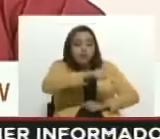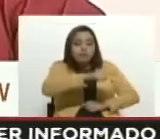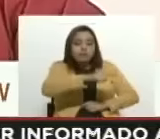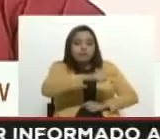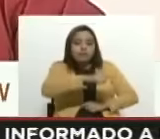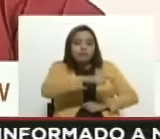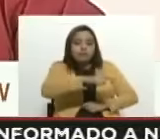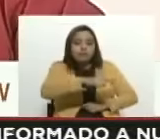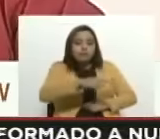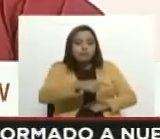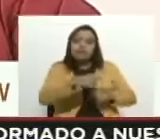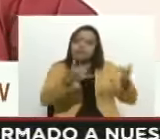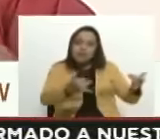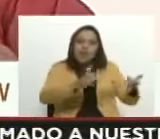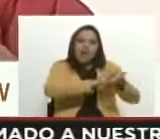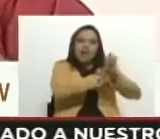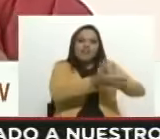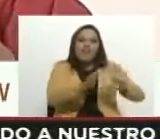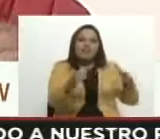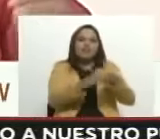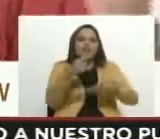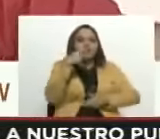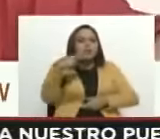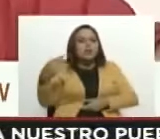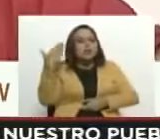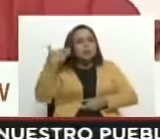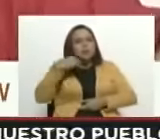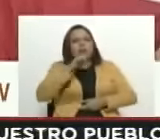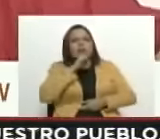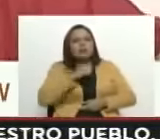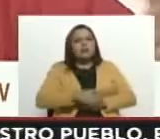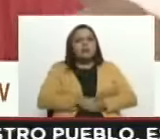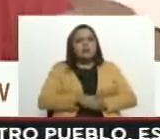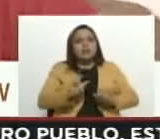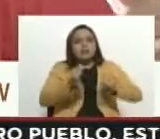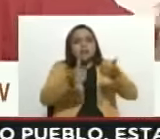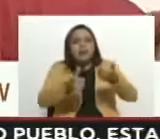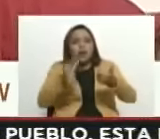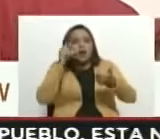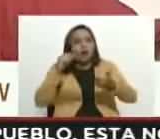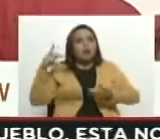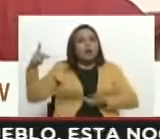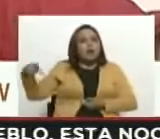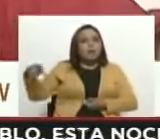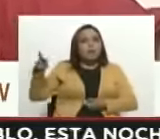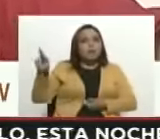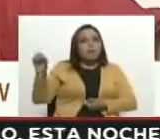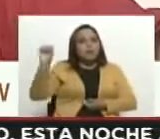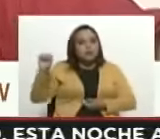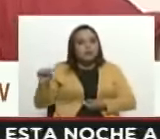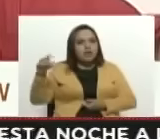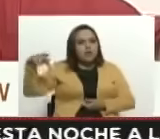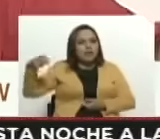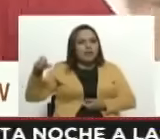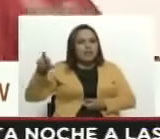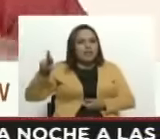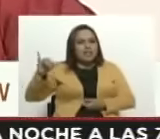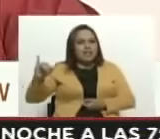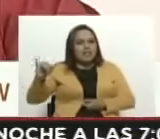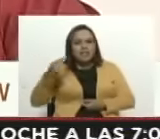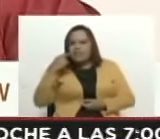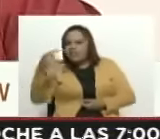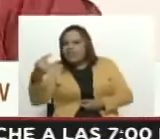partidos. Y desaparecen aún más cuando sale el señor Próspero y da una declaración y después sale el dinosaurio